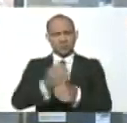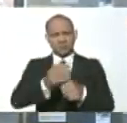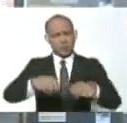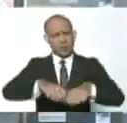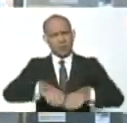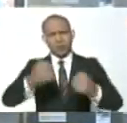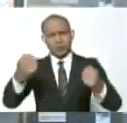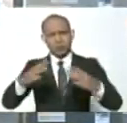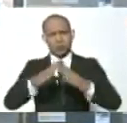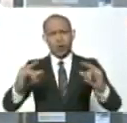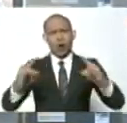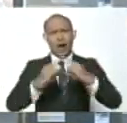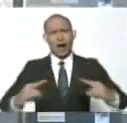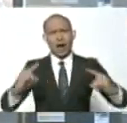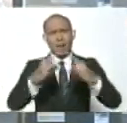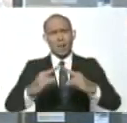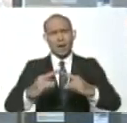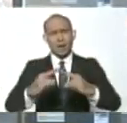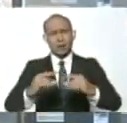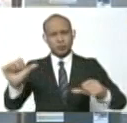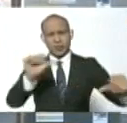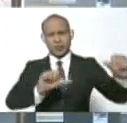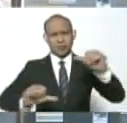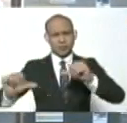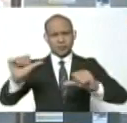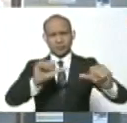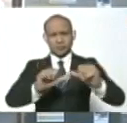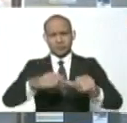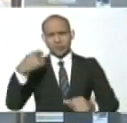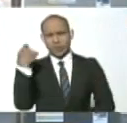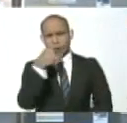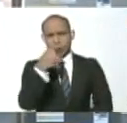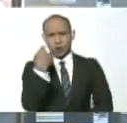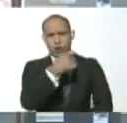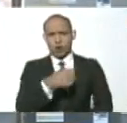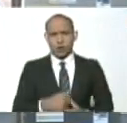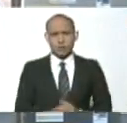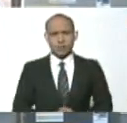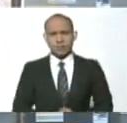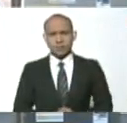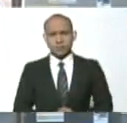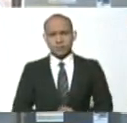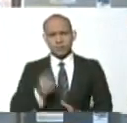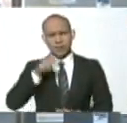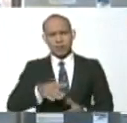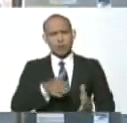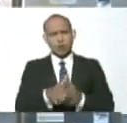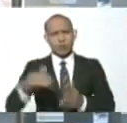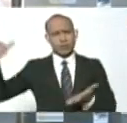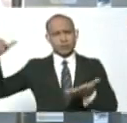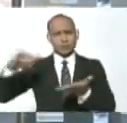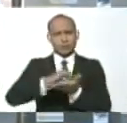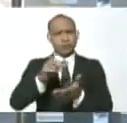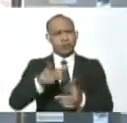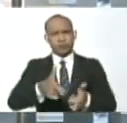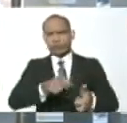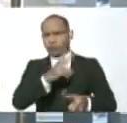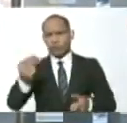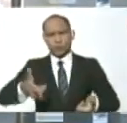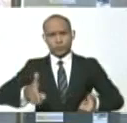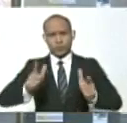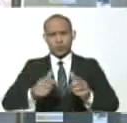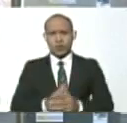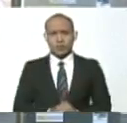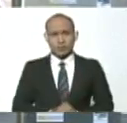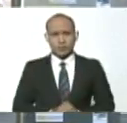campamentos y laboratorios de cristalización del clorhidrato de cocaína y pistas no autorizadas cuente usted